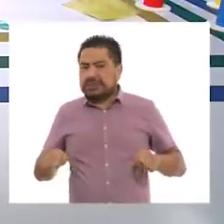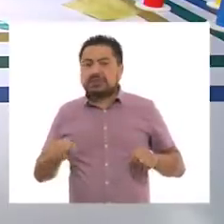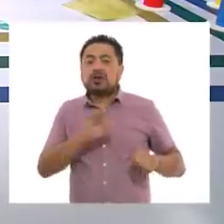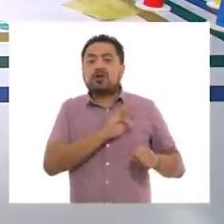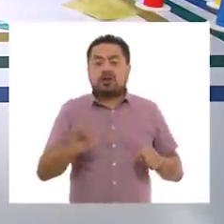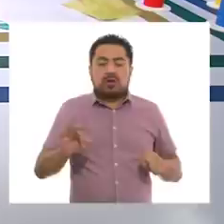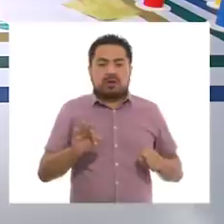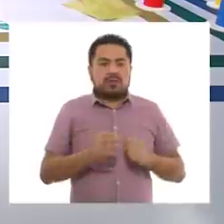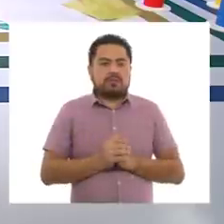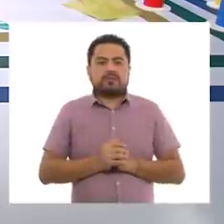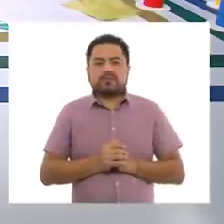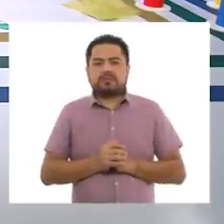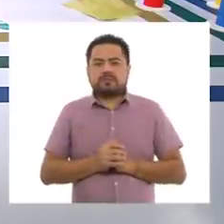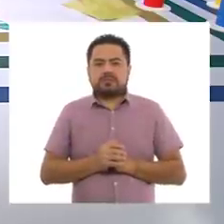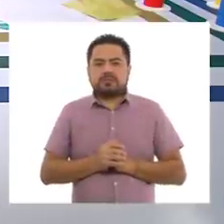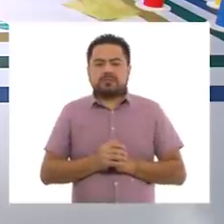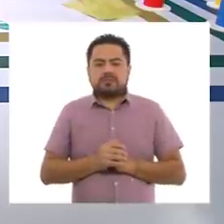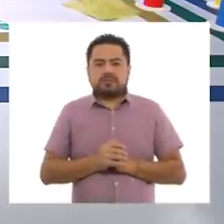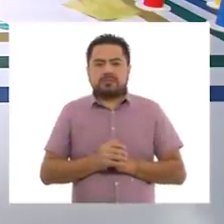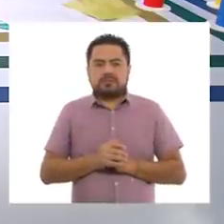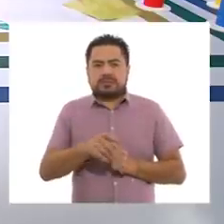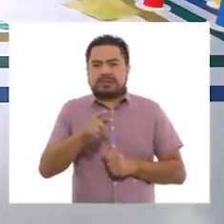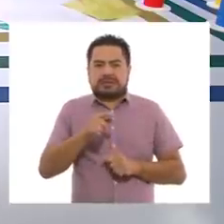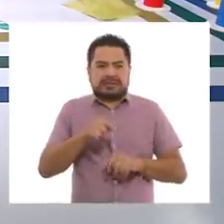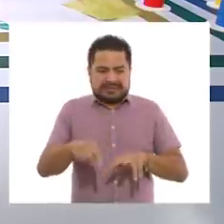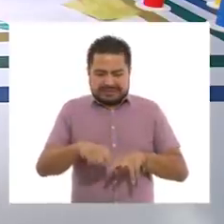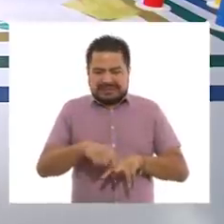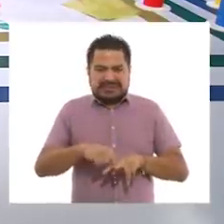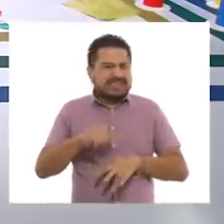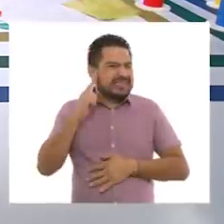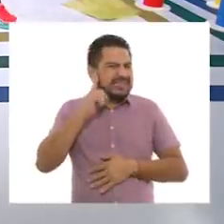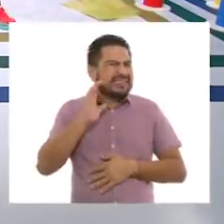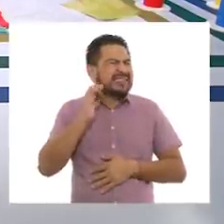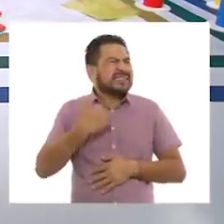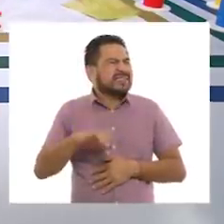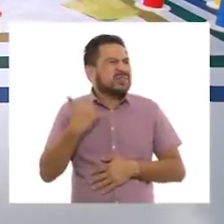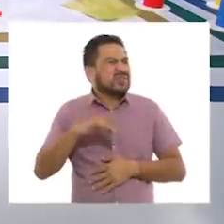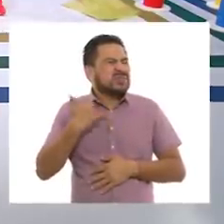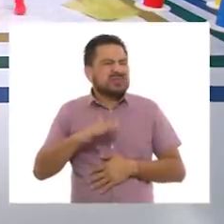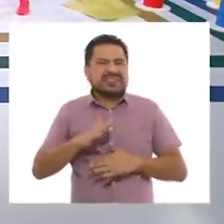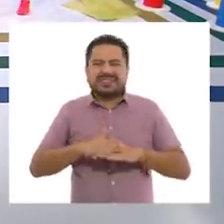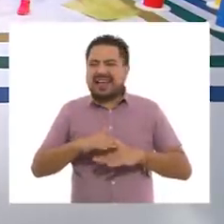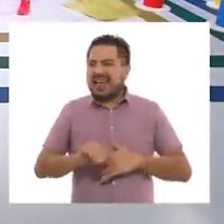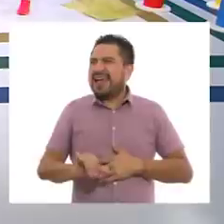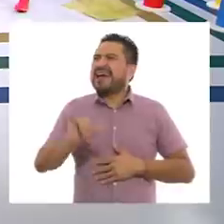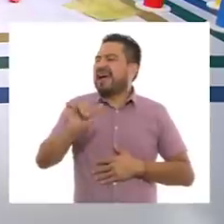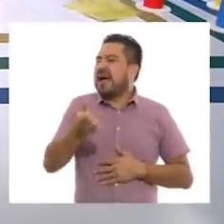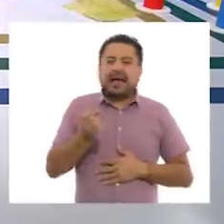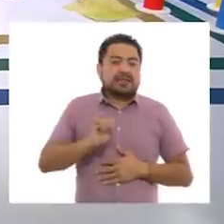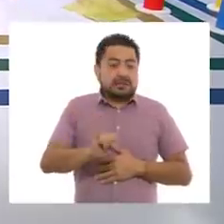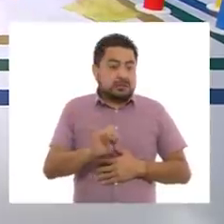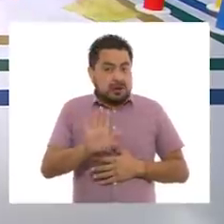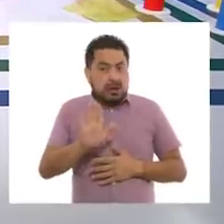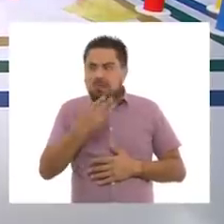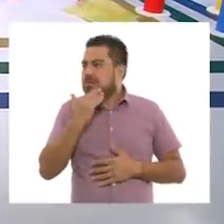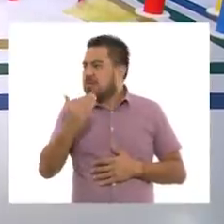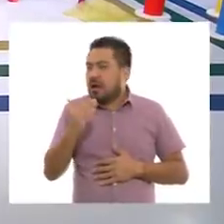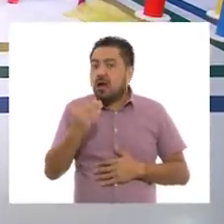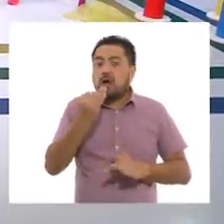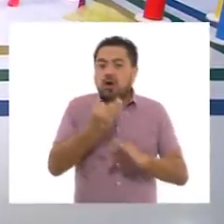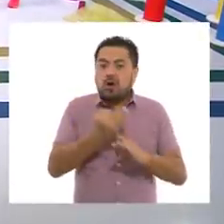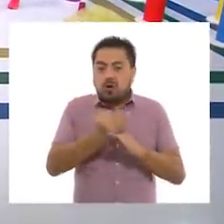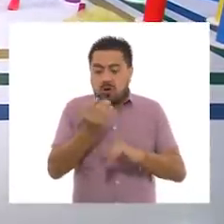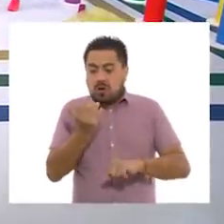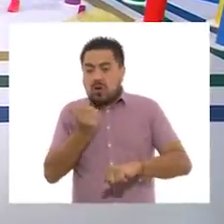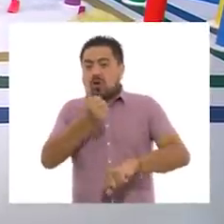otro aquí. Acá. Y otro acá. Ay, ese sonido de la chancla me trajo recuerdos. Así de grande. Sí, muy bien. Y entonces vas a poner, van a